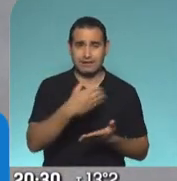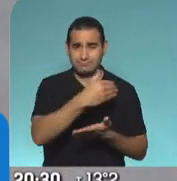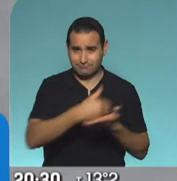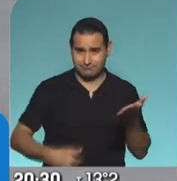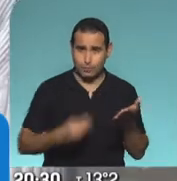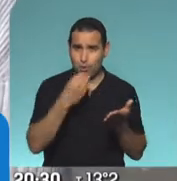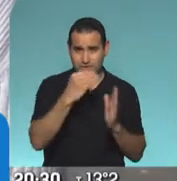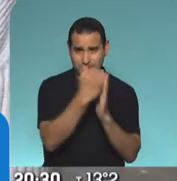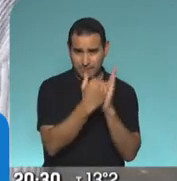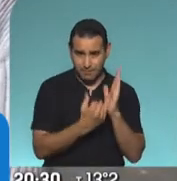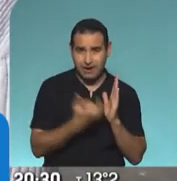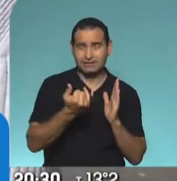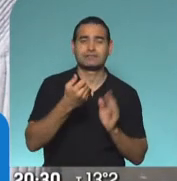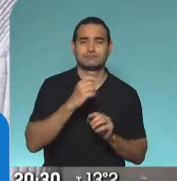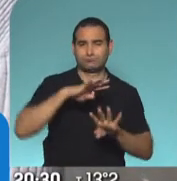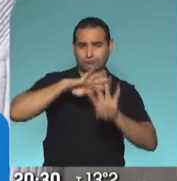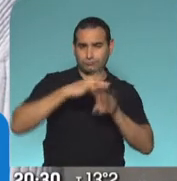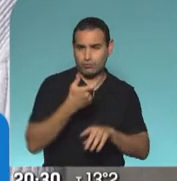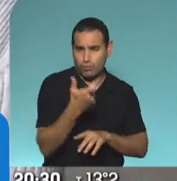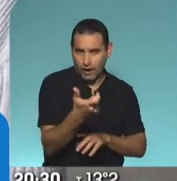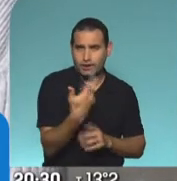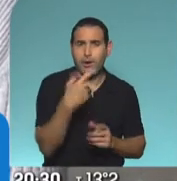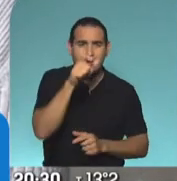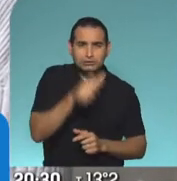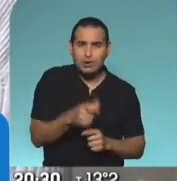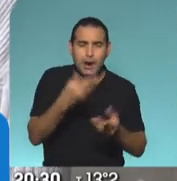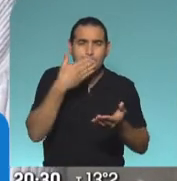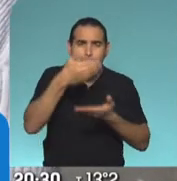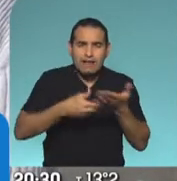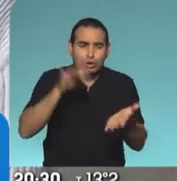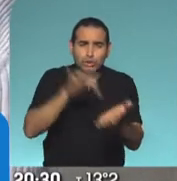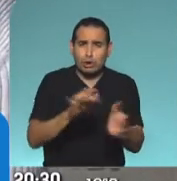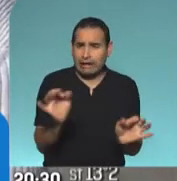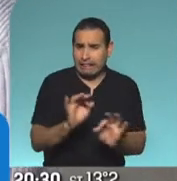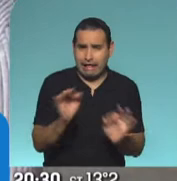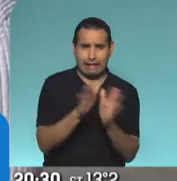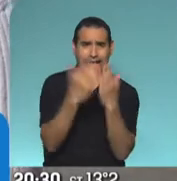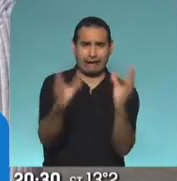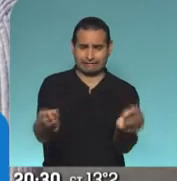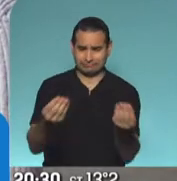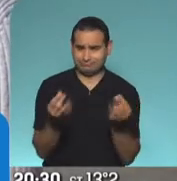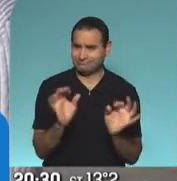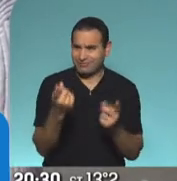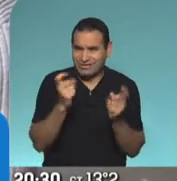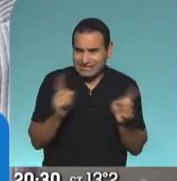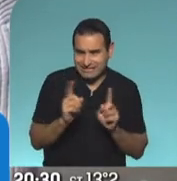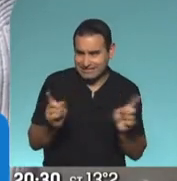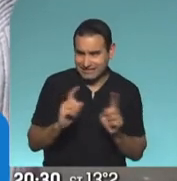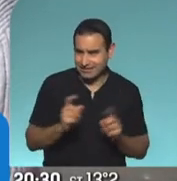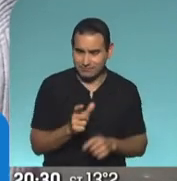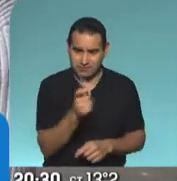código QR, entonces las personas no van a tocar ningún papel ni carta que pueda tener